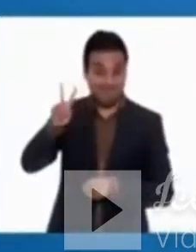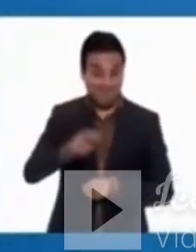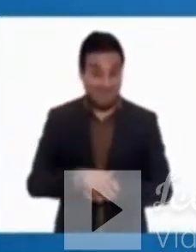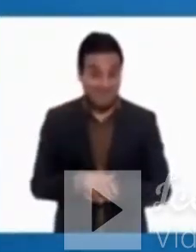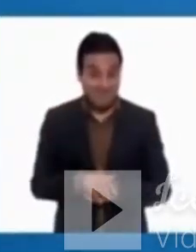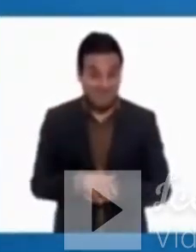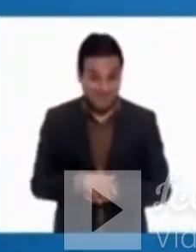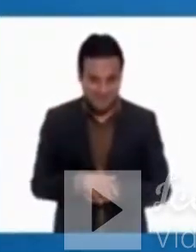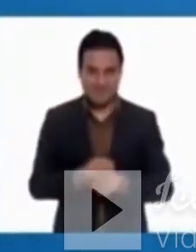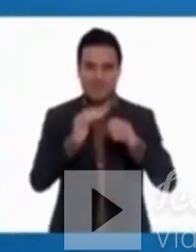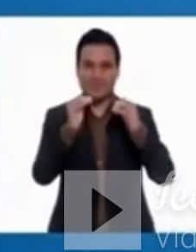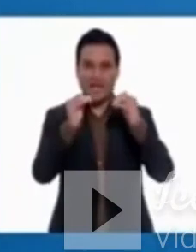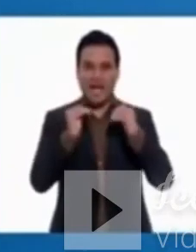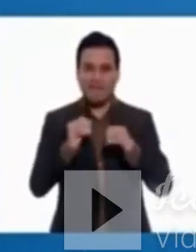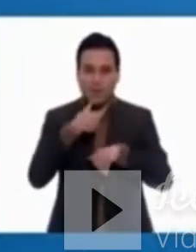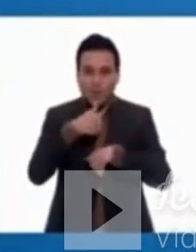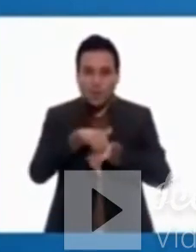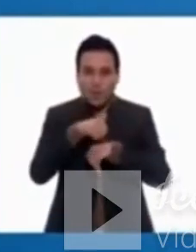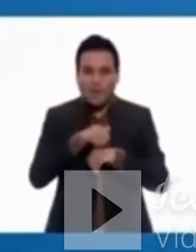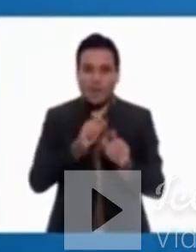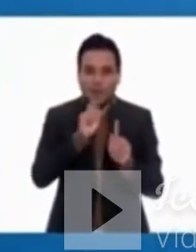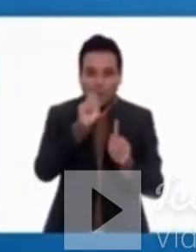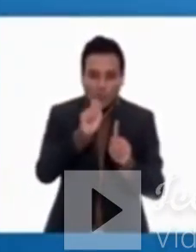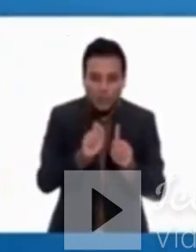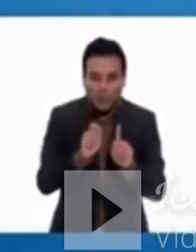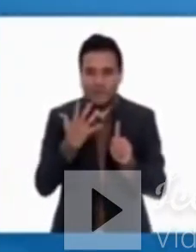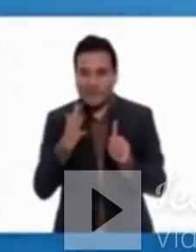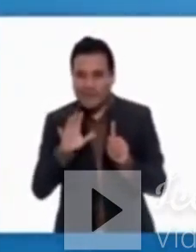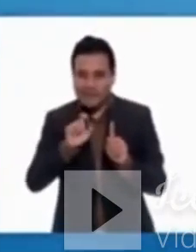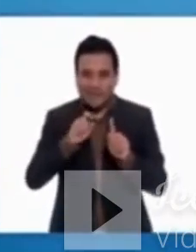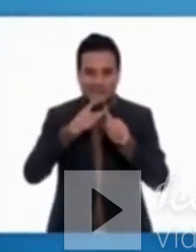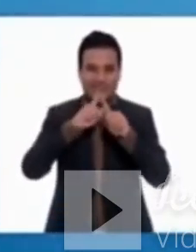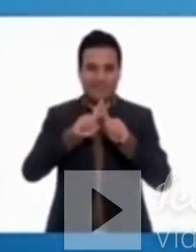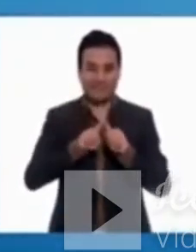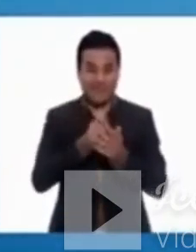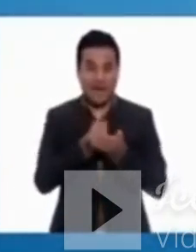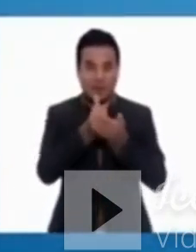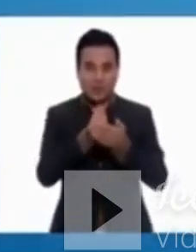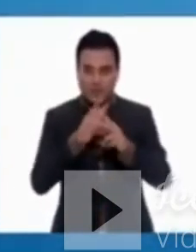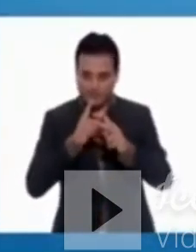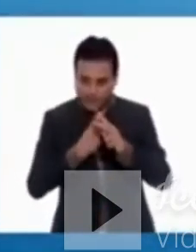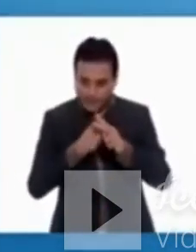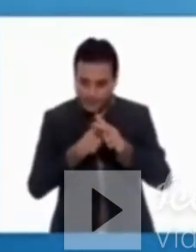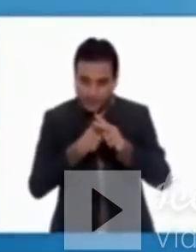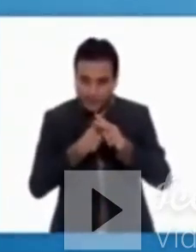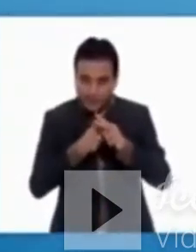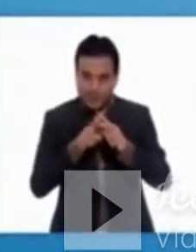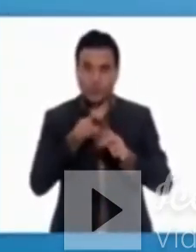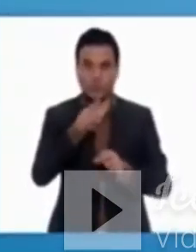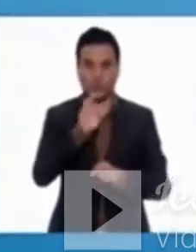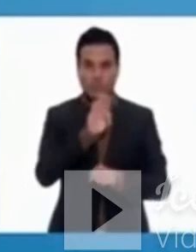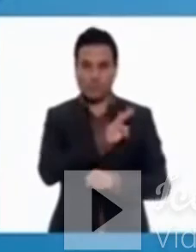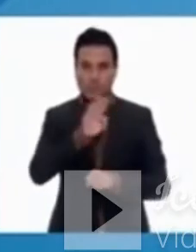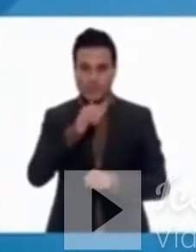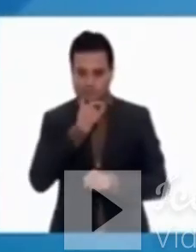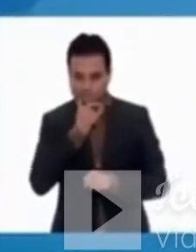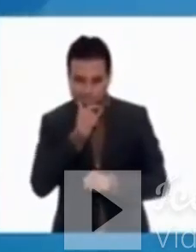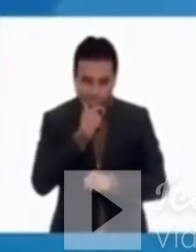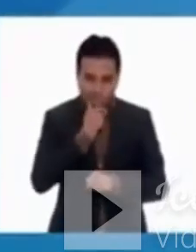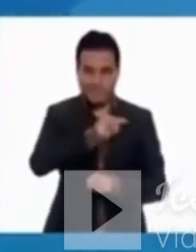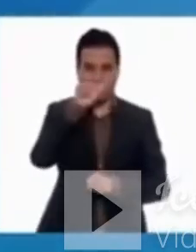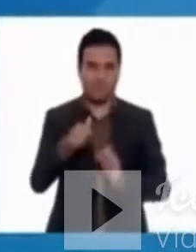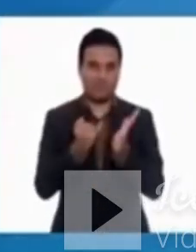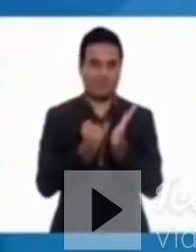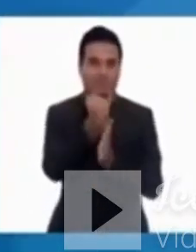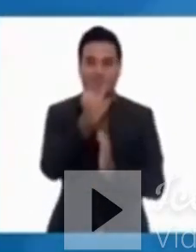el uso de escalas en los mapas facilita el cálculo de distancias de un punto a otro y nos apoya para poder tomar algunas decisiones como